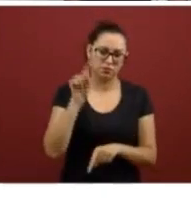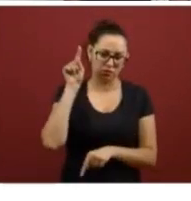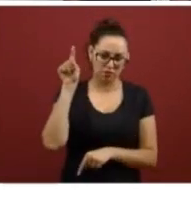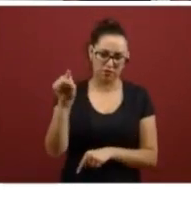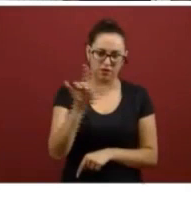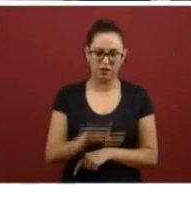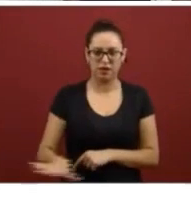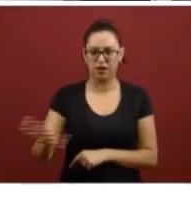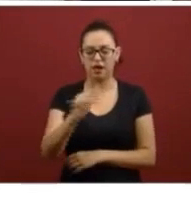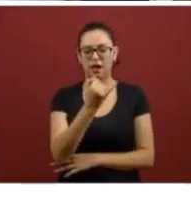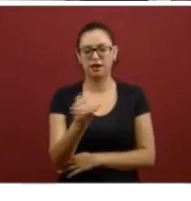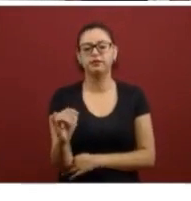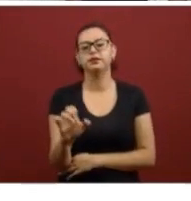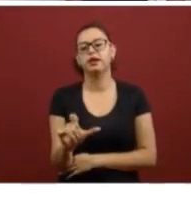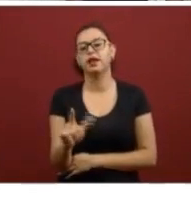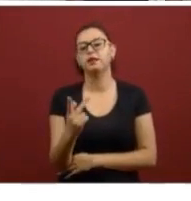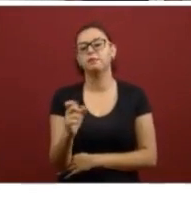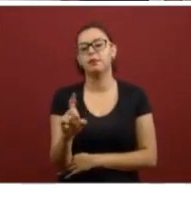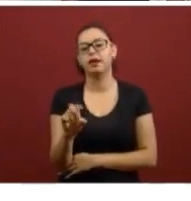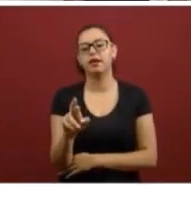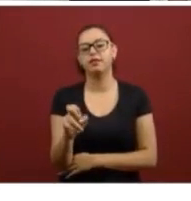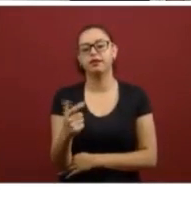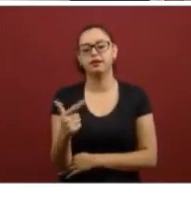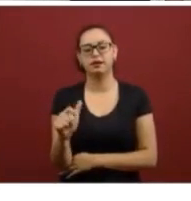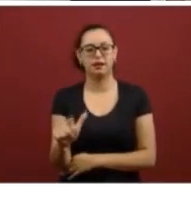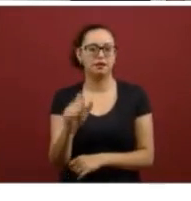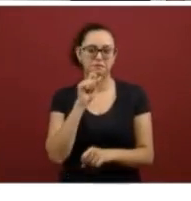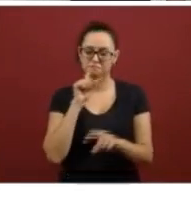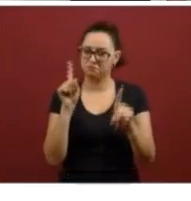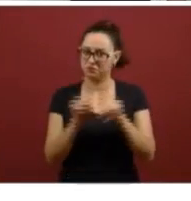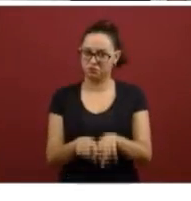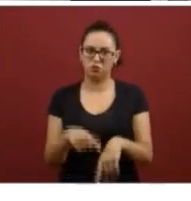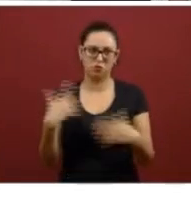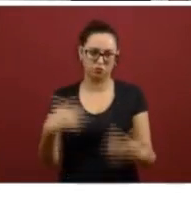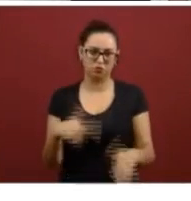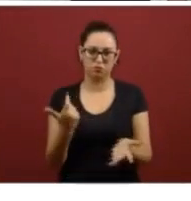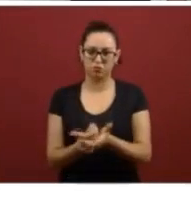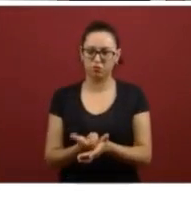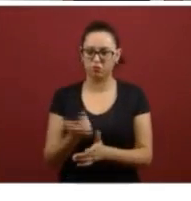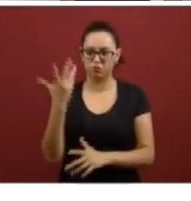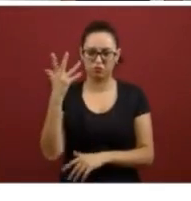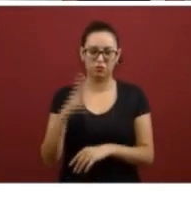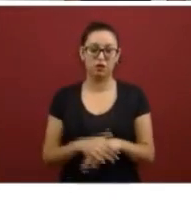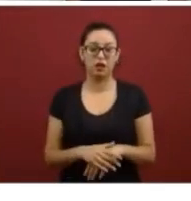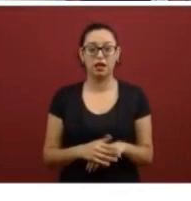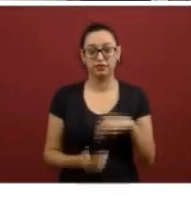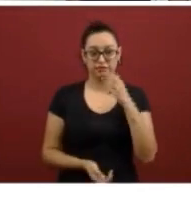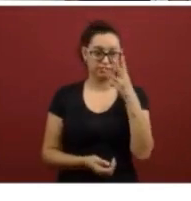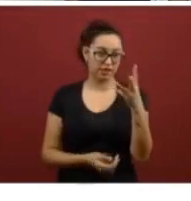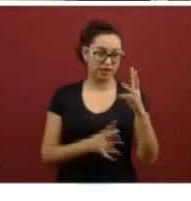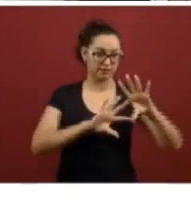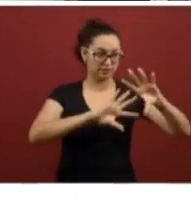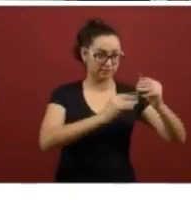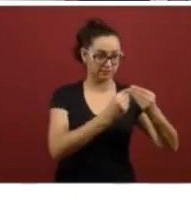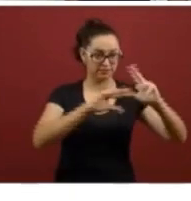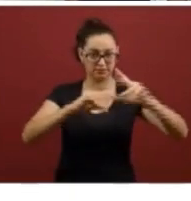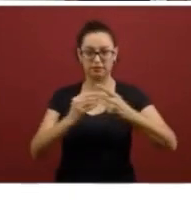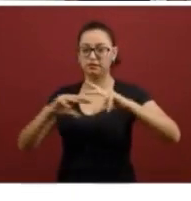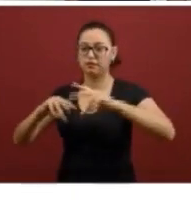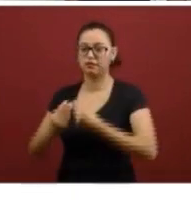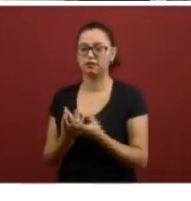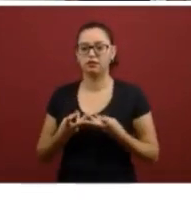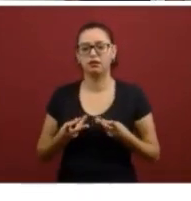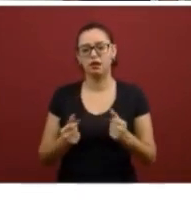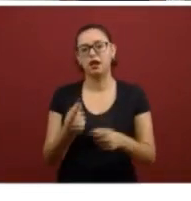en So Jardines this del one Pedregal, también is in tiene un alto Jardines de valor comercial. En Pedregal. total la suma de las tres propiedades son